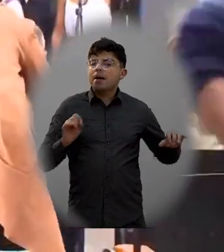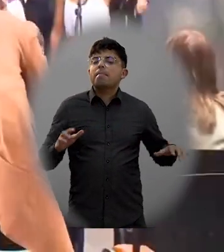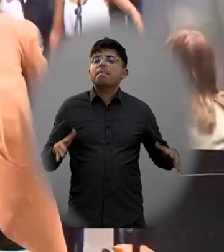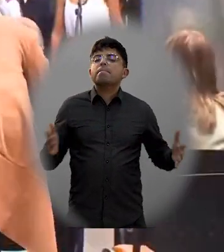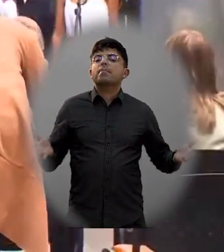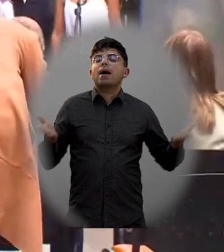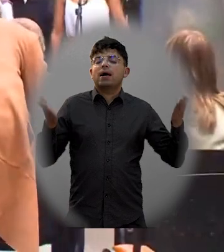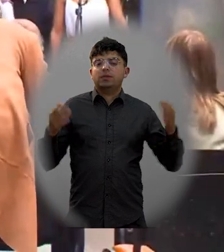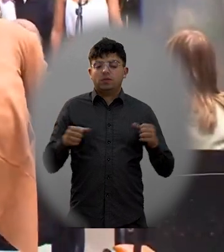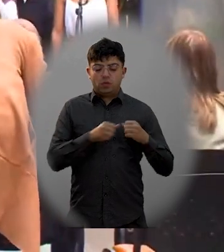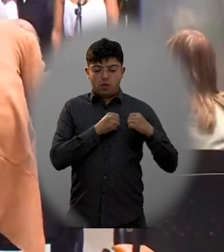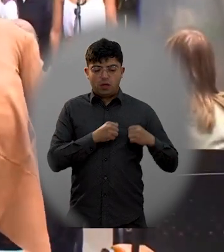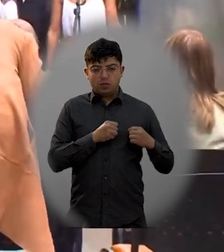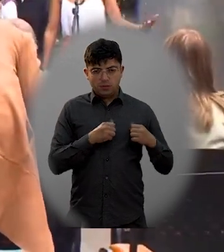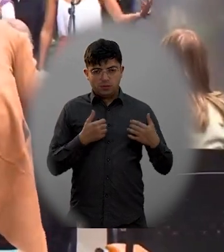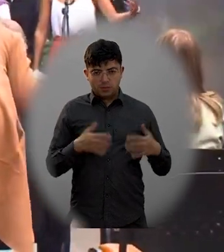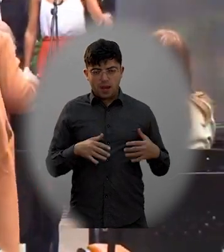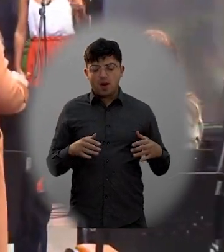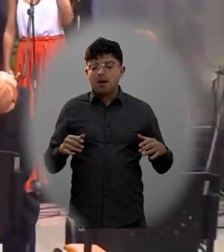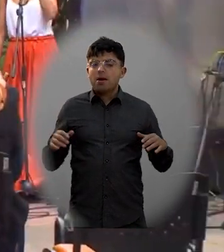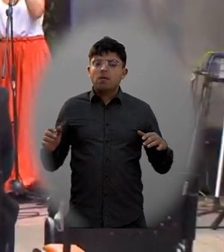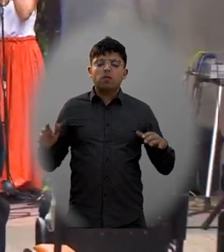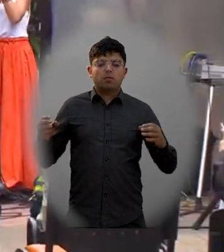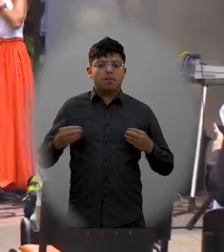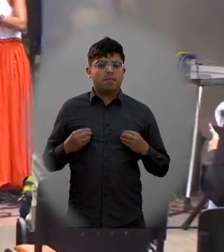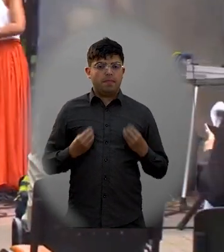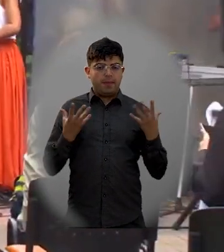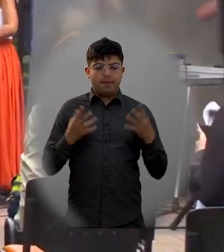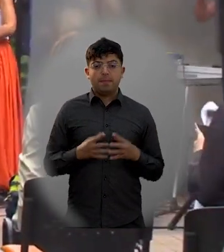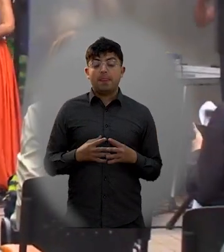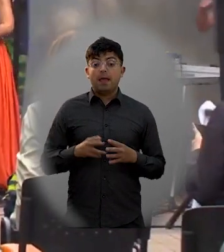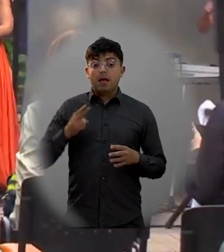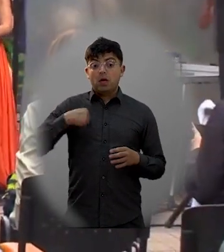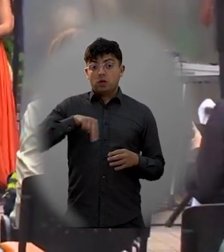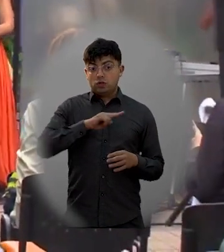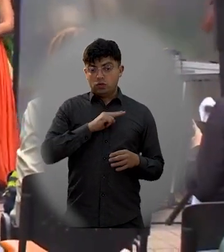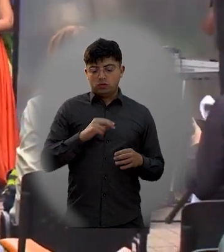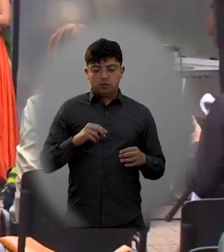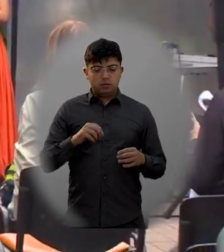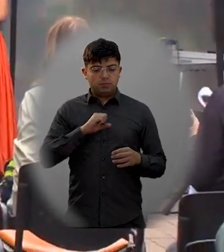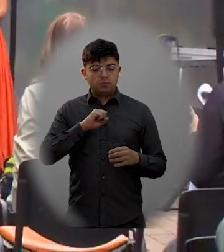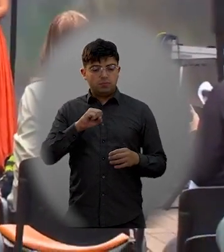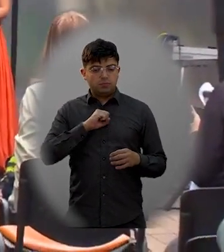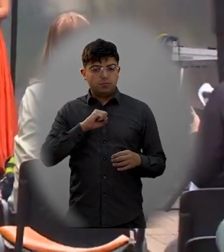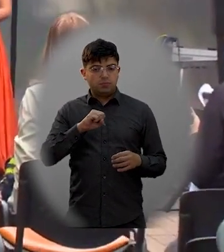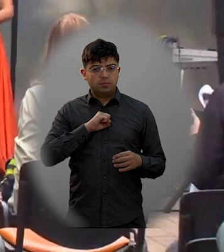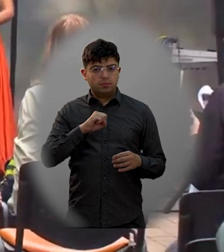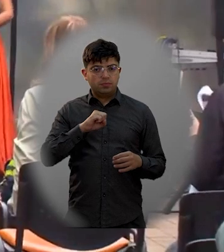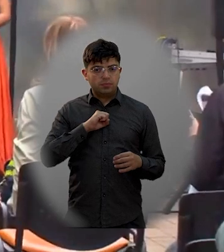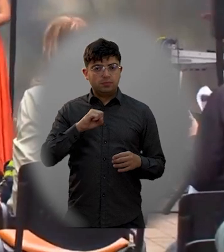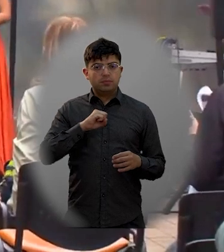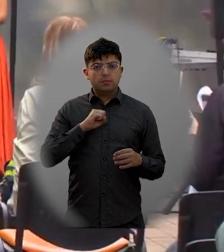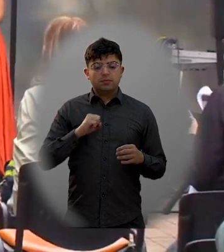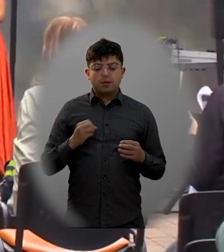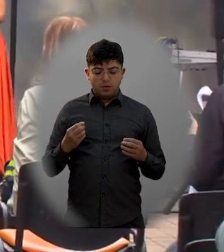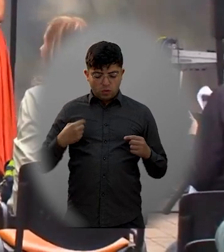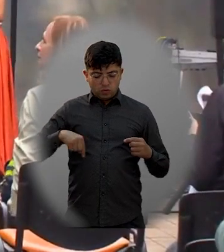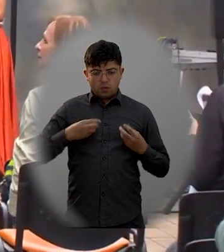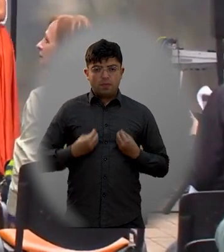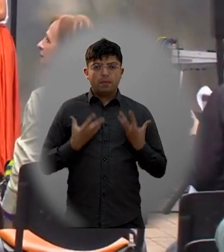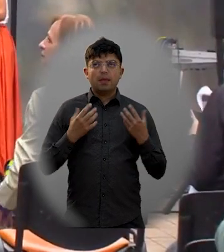enaltecer los corazones y el pulso vital. Somos el pulso vital del planeta. Vamos a cuidarnos.